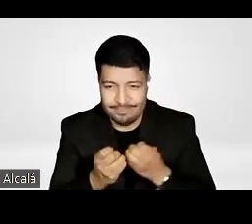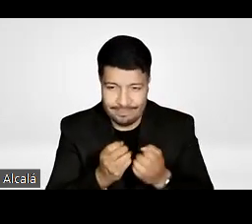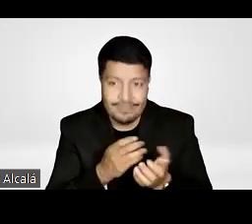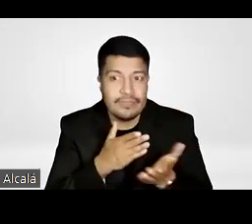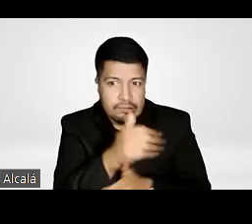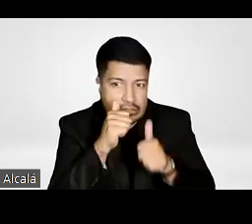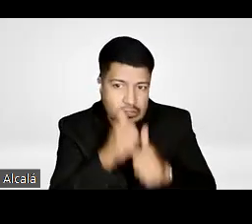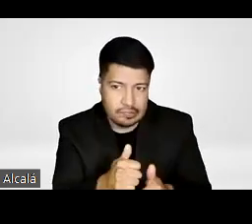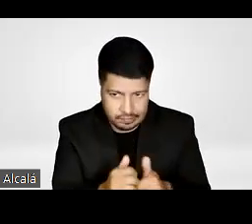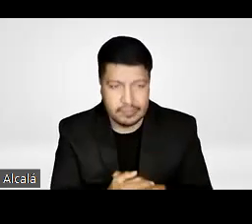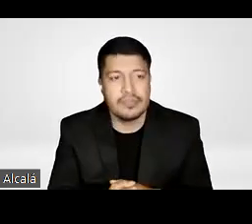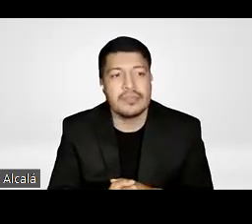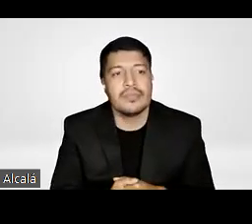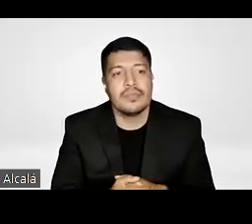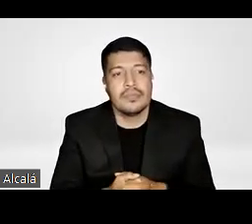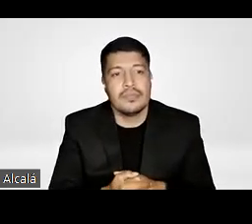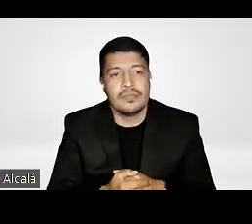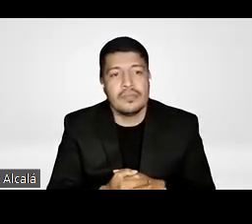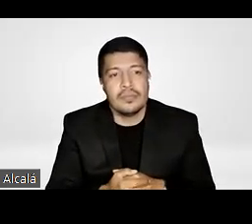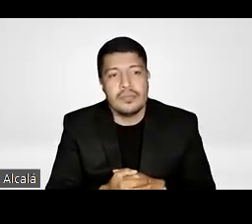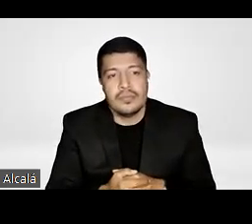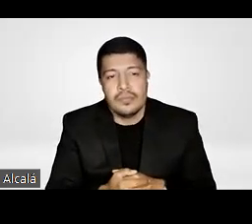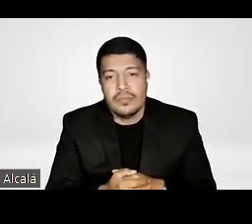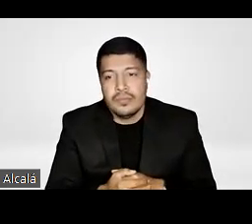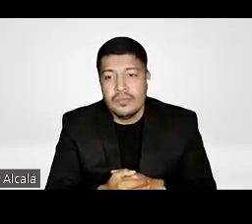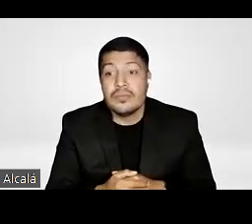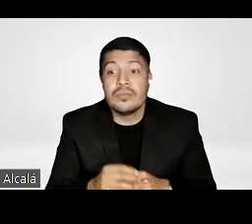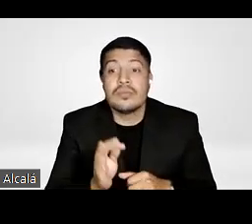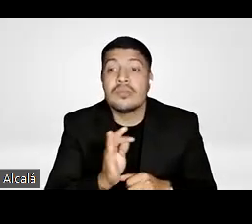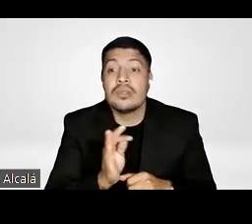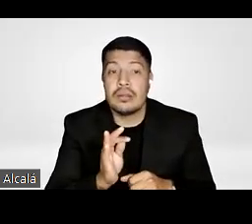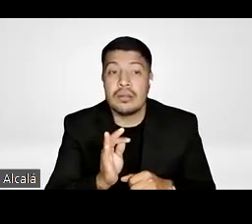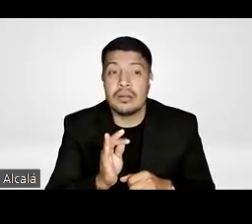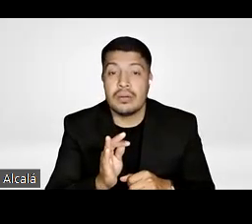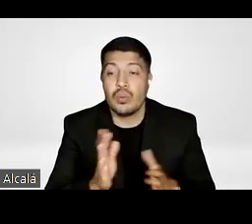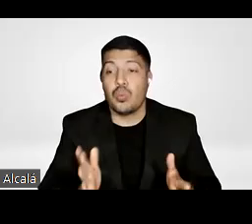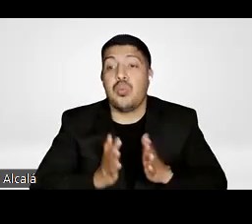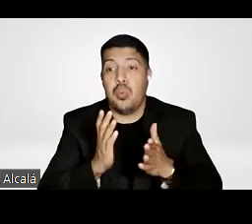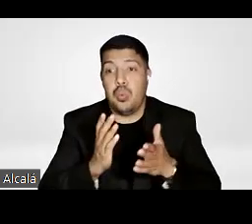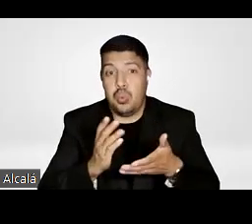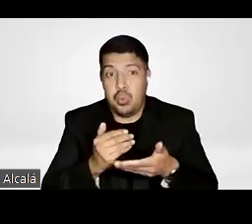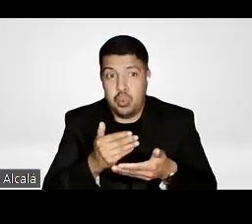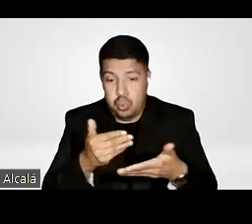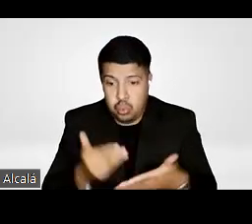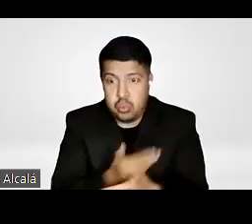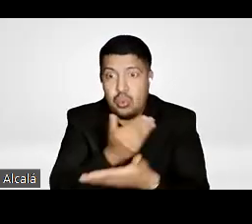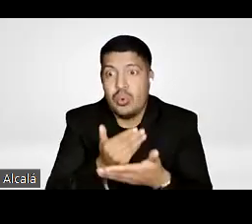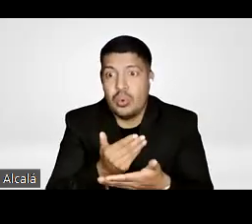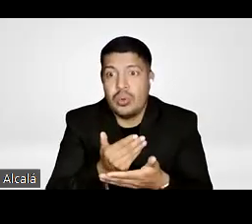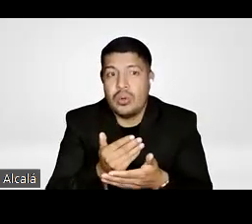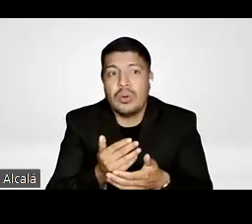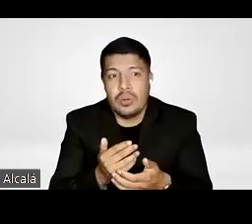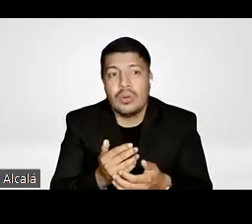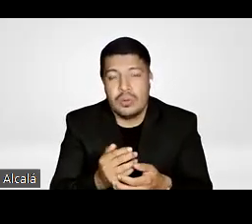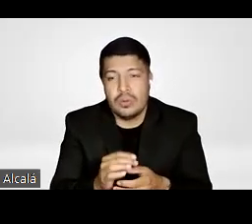se asocia a menores índices de desarrollo mental y psicomotor, a mayor riesgo para alteraciones en el desarrollo, de parálisis cerebral y de